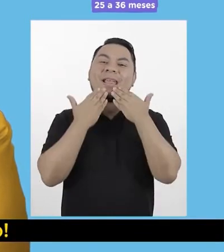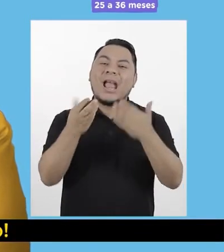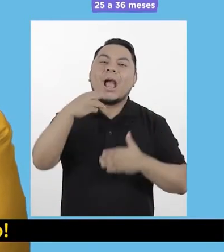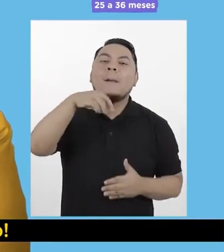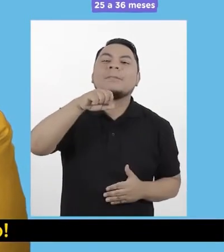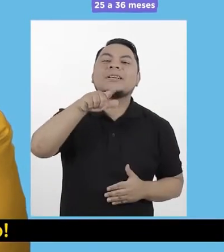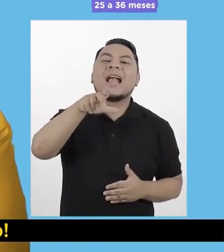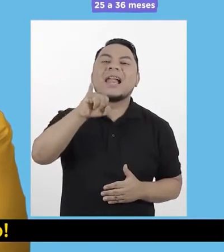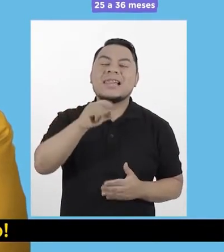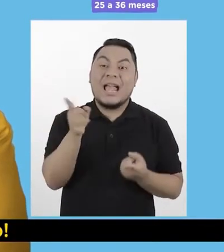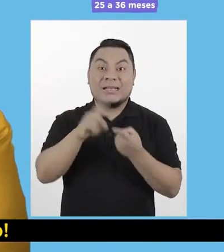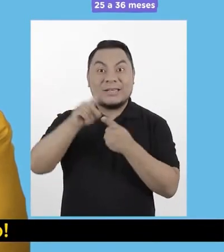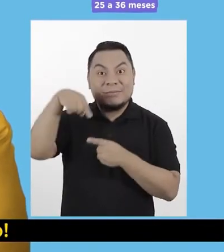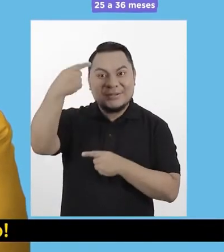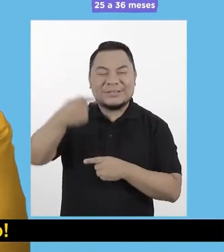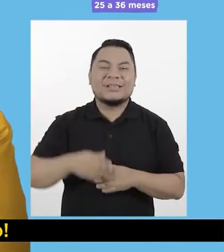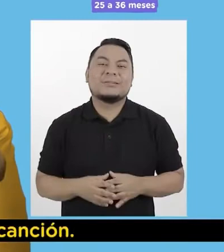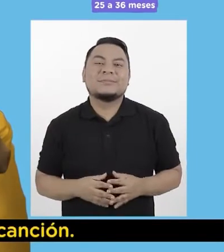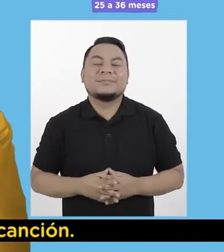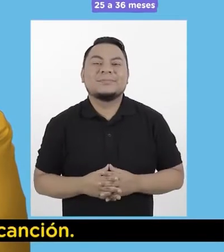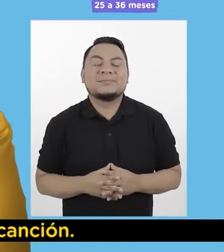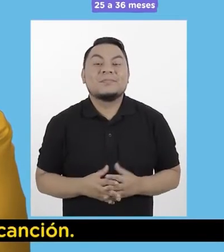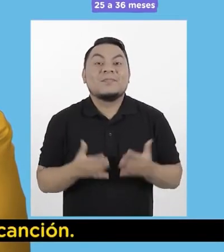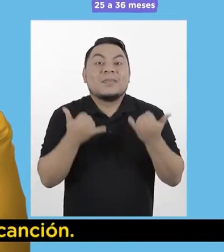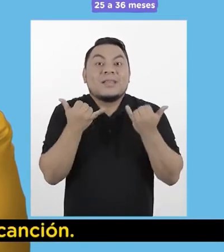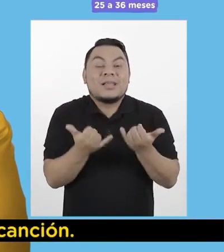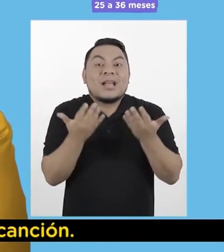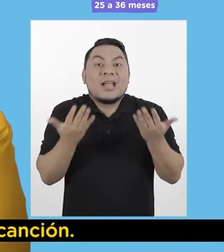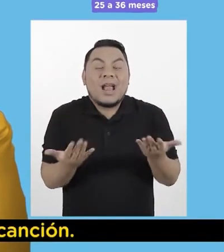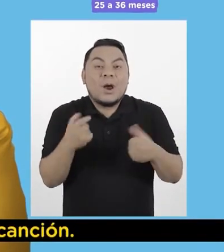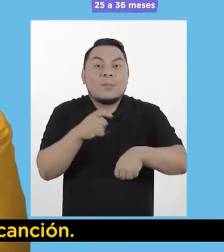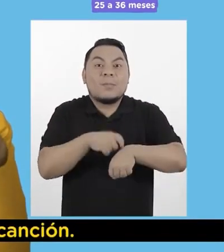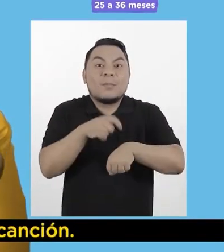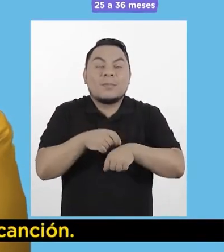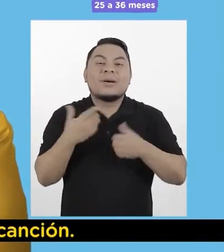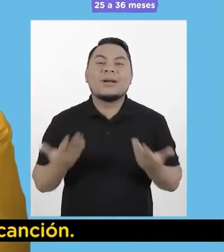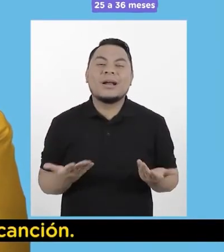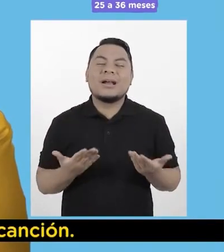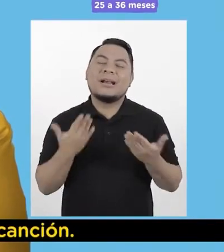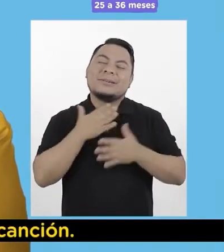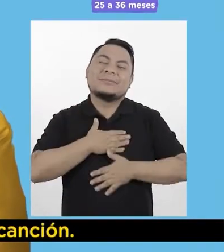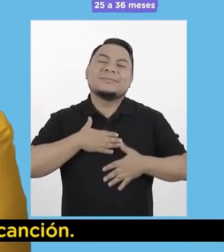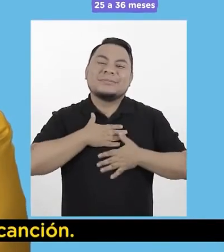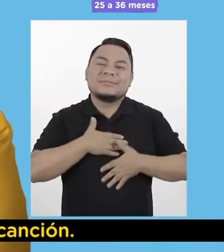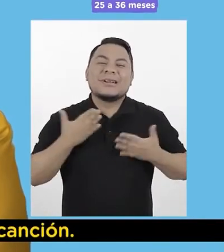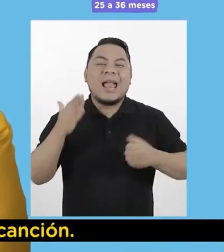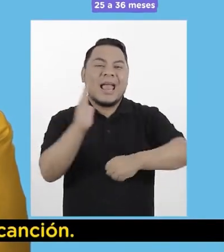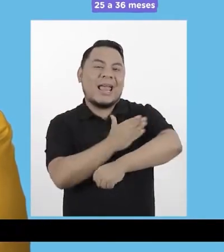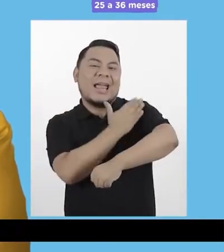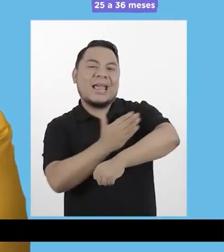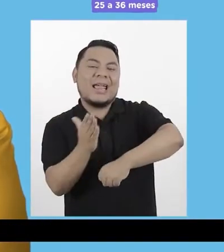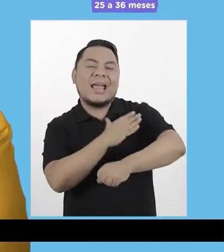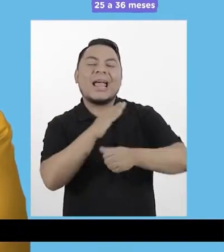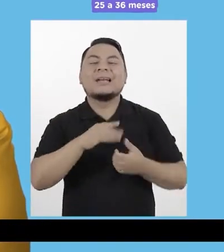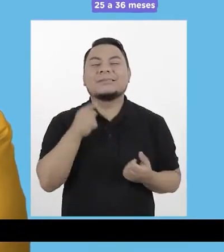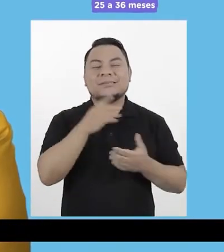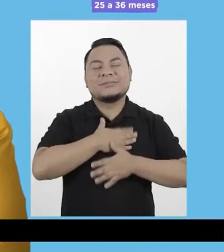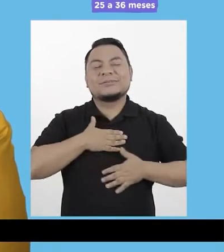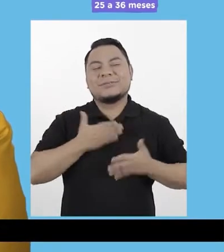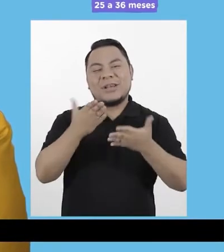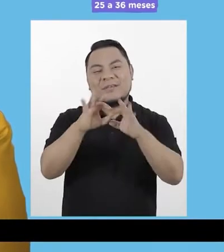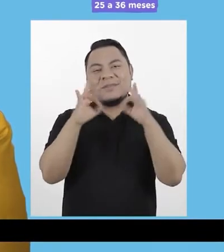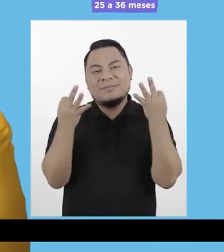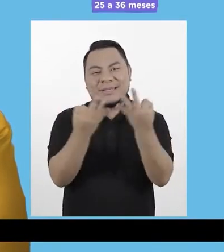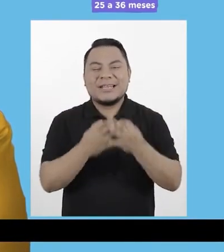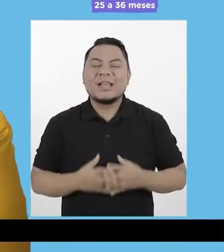Gracias, Magali. Hasta pronto. Ahora es momento de una divertida canción. Disfrútenla